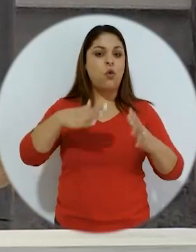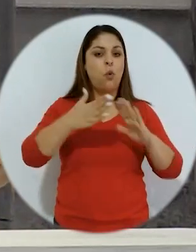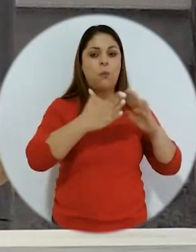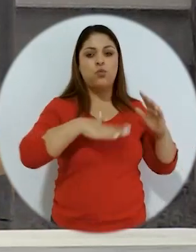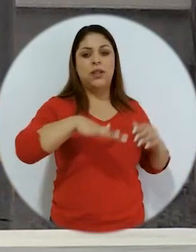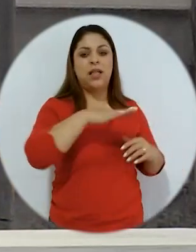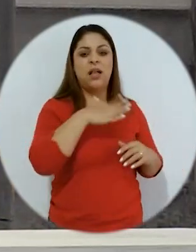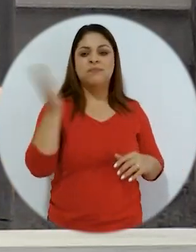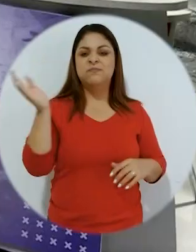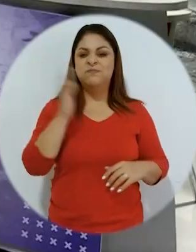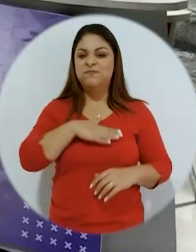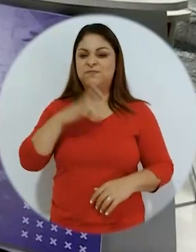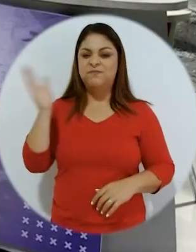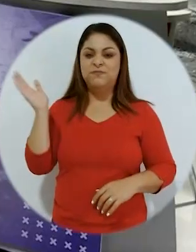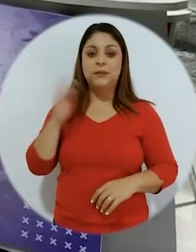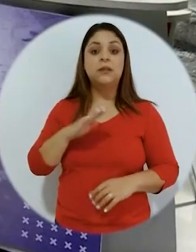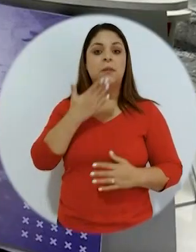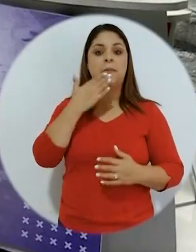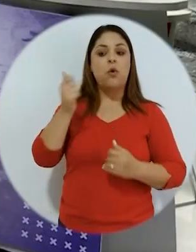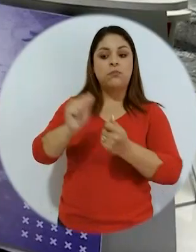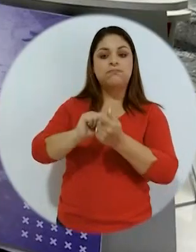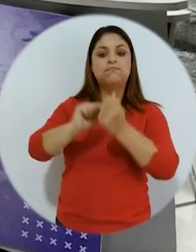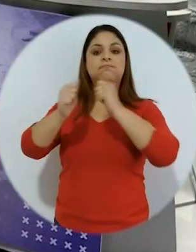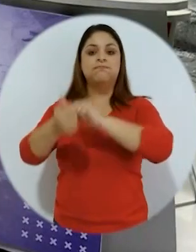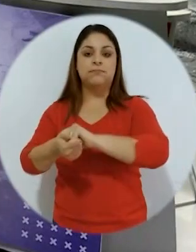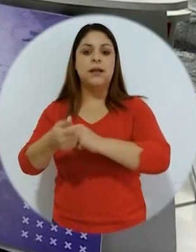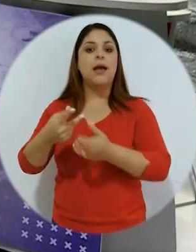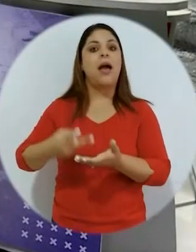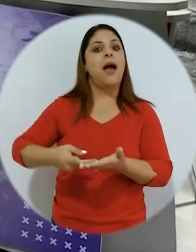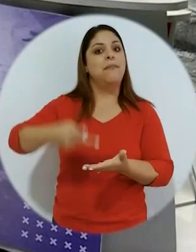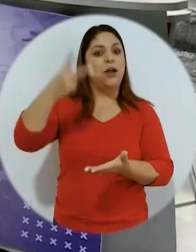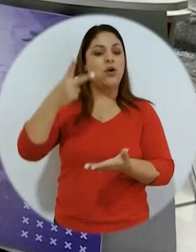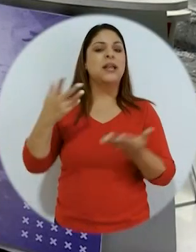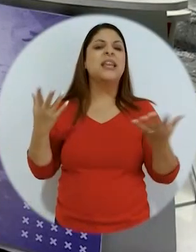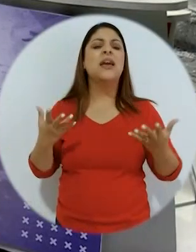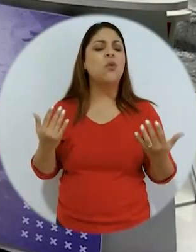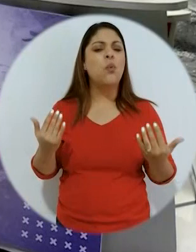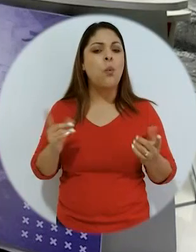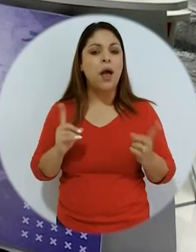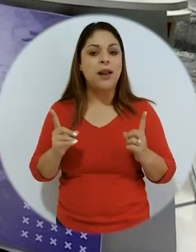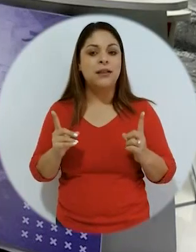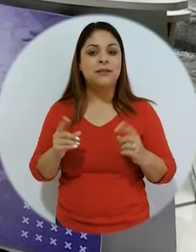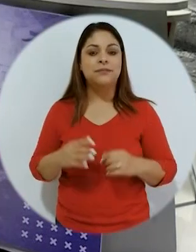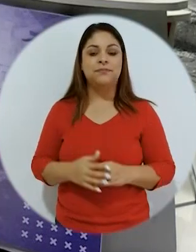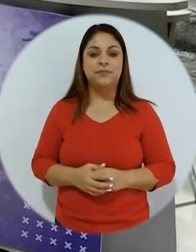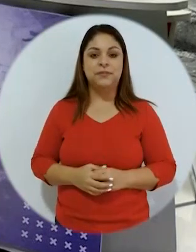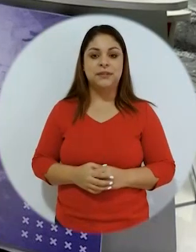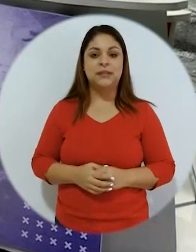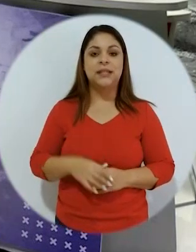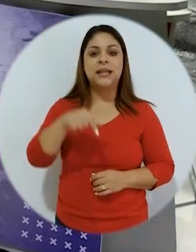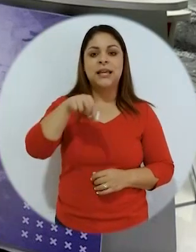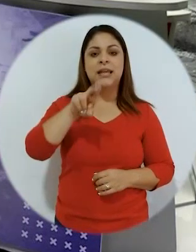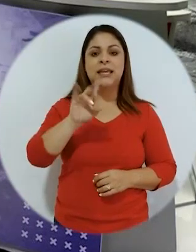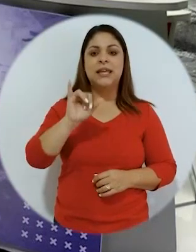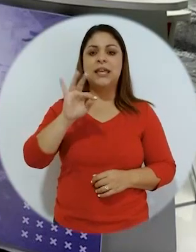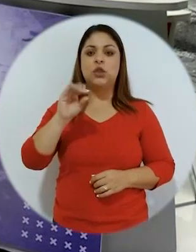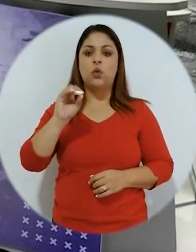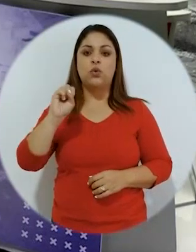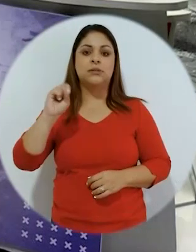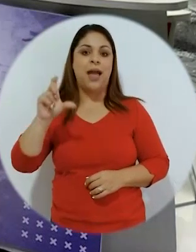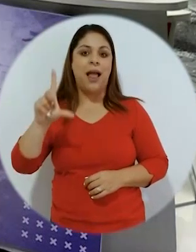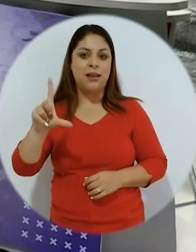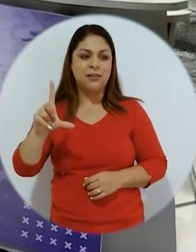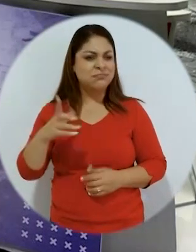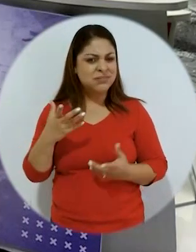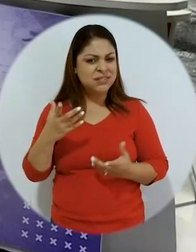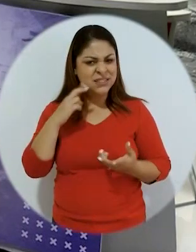mucho, ¿verdad? En cambio, se puede convertir en un producto que es de muy alto valor agregado, ¿Cómo qué? el quitosano. ¿Y eso